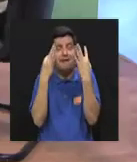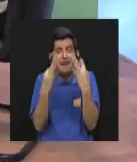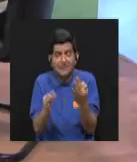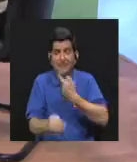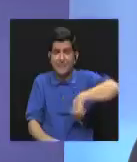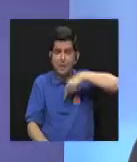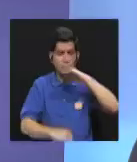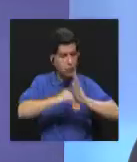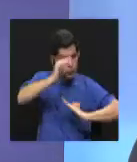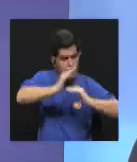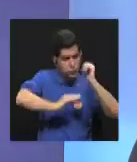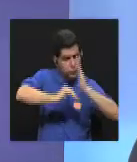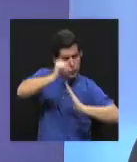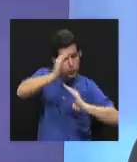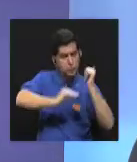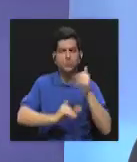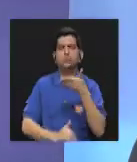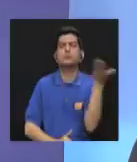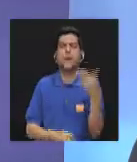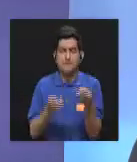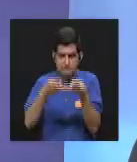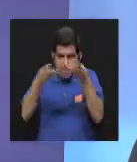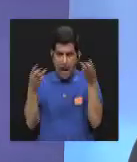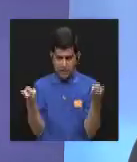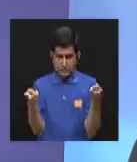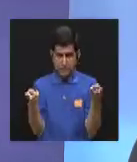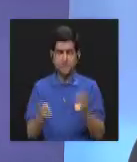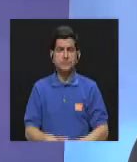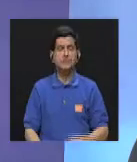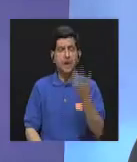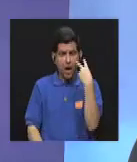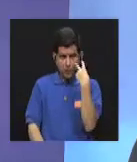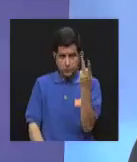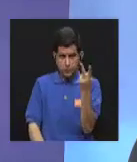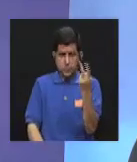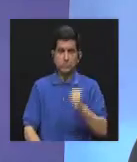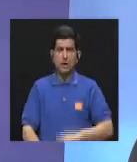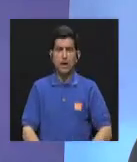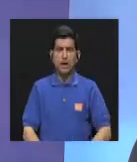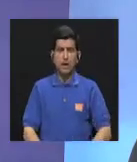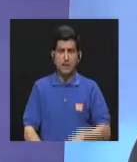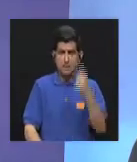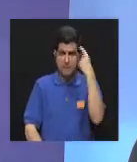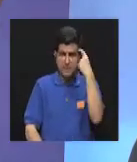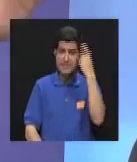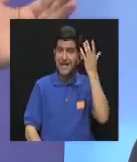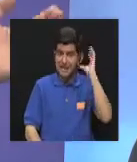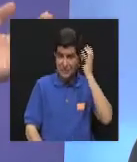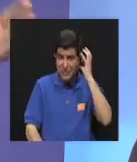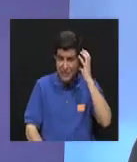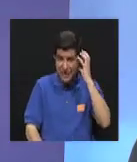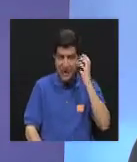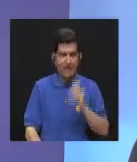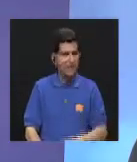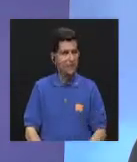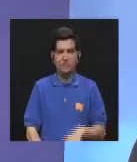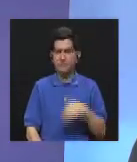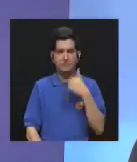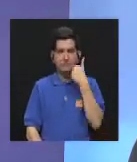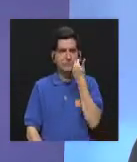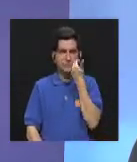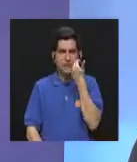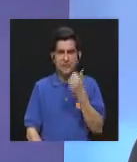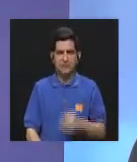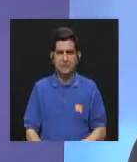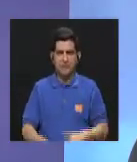de construir un material audiovisual para radio fue, no fácil, pero